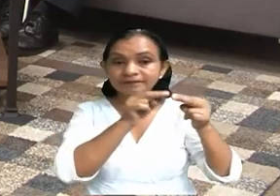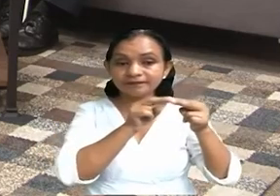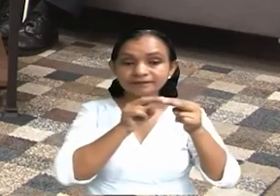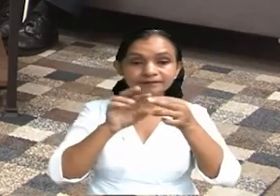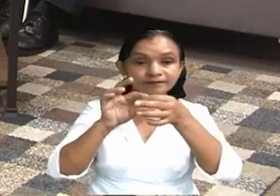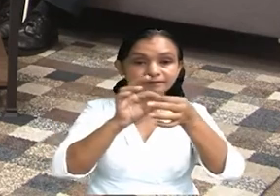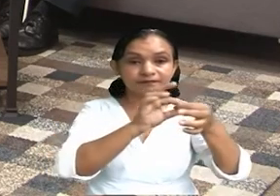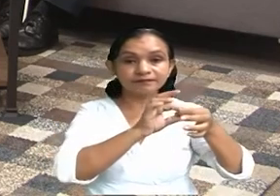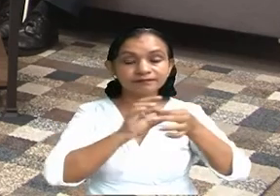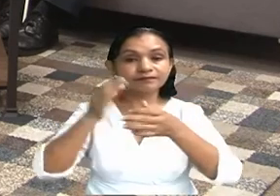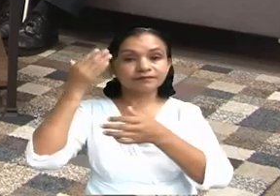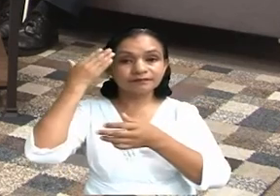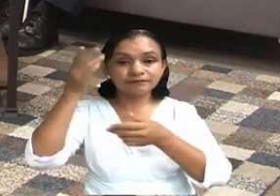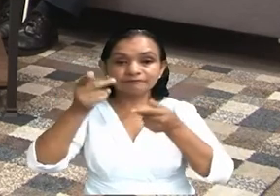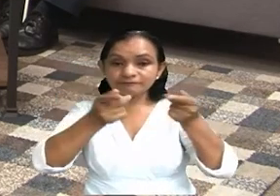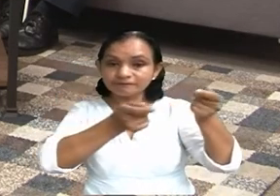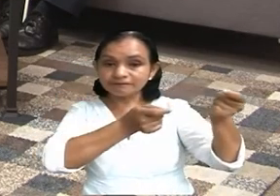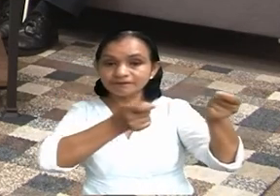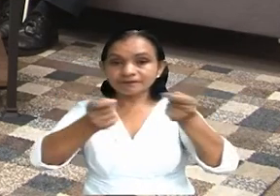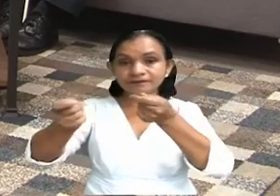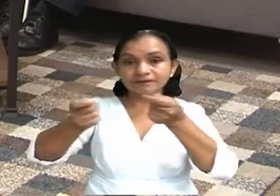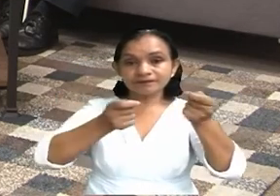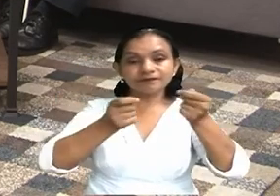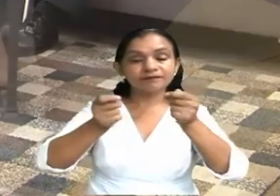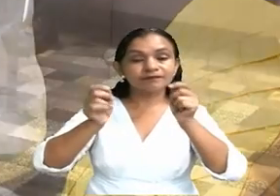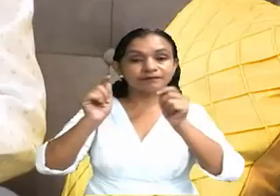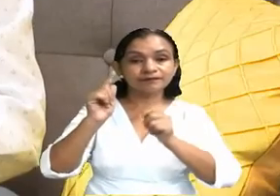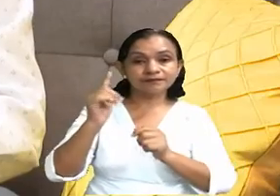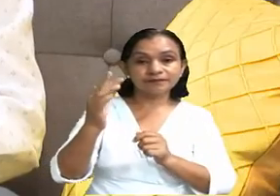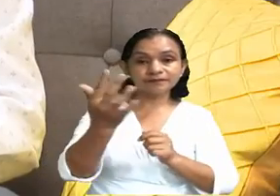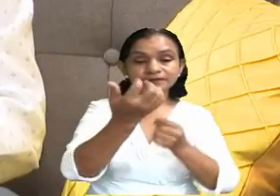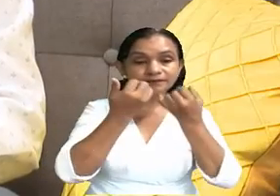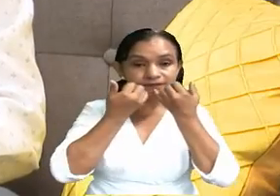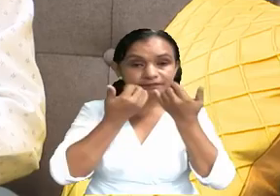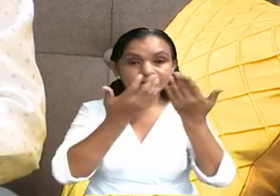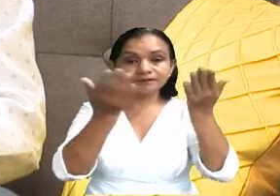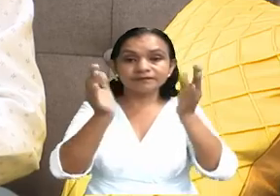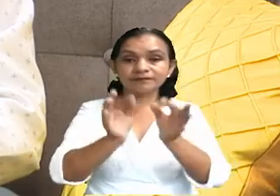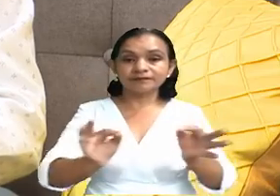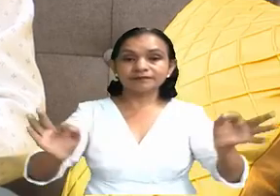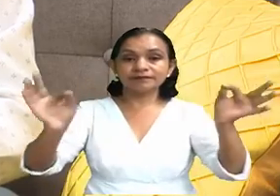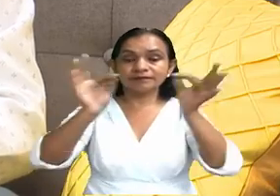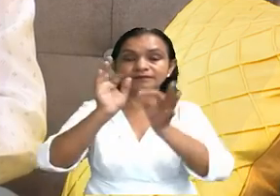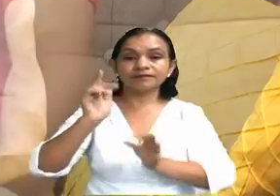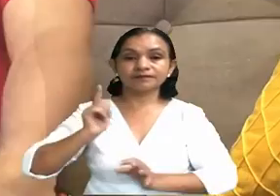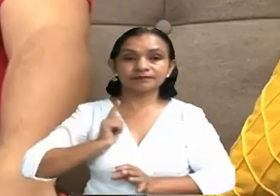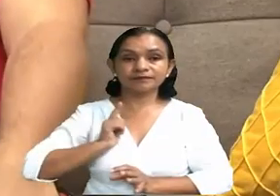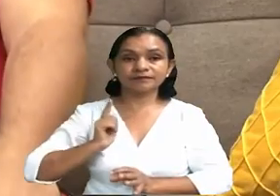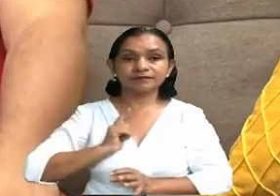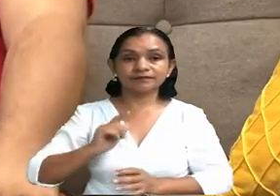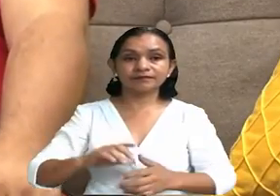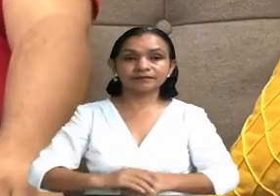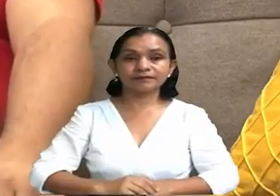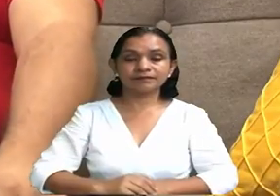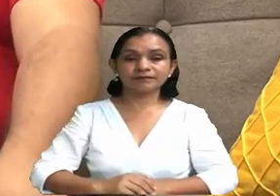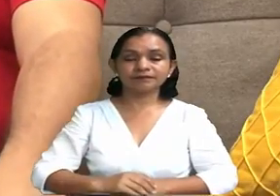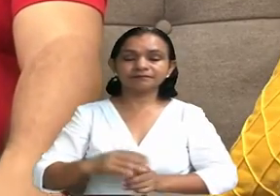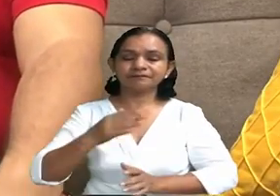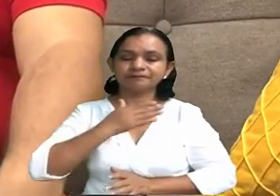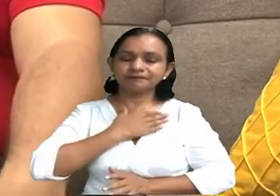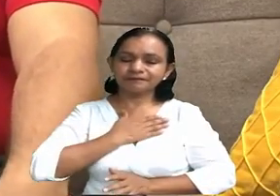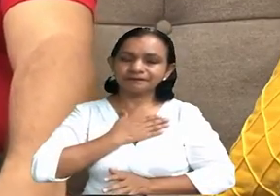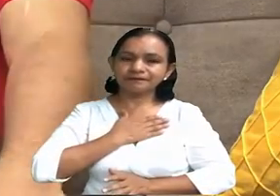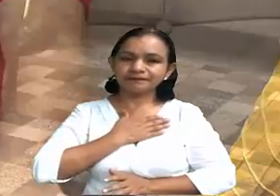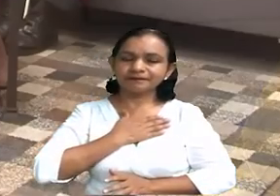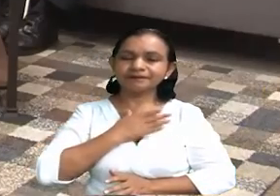y saber manejar adecuadamente toda esta información valiosa que se tiene. Compañero David, de mi parte, bueno, sé